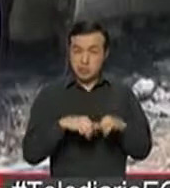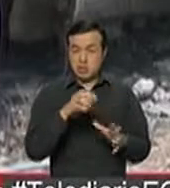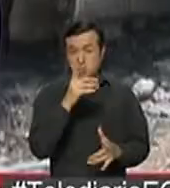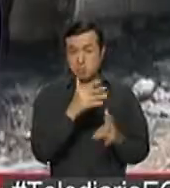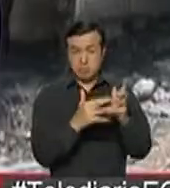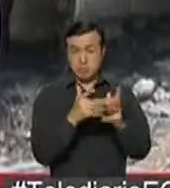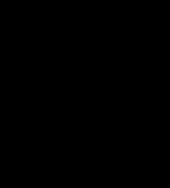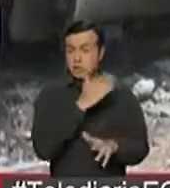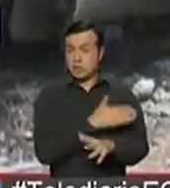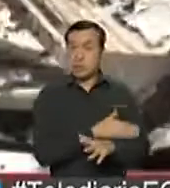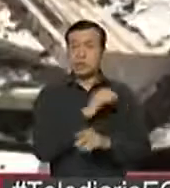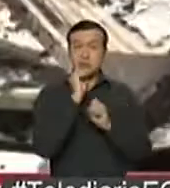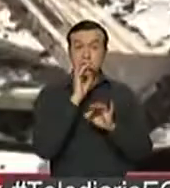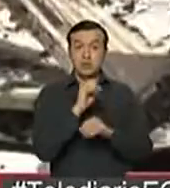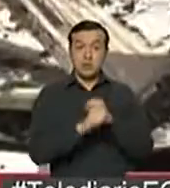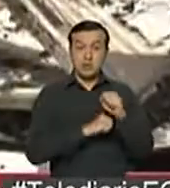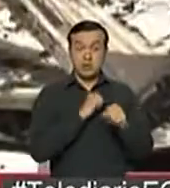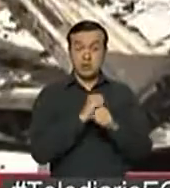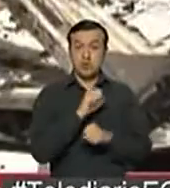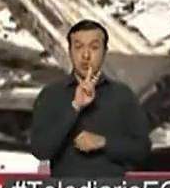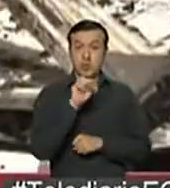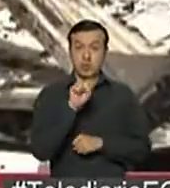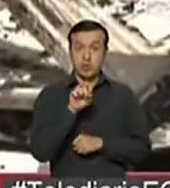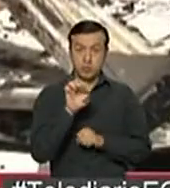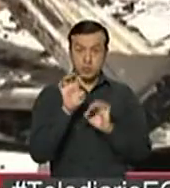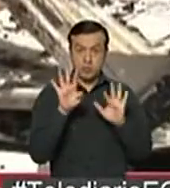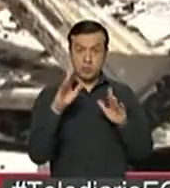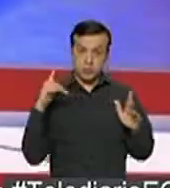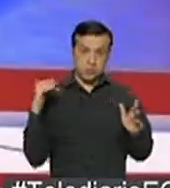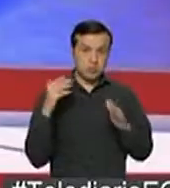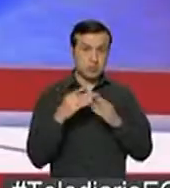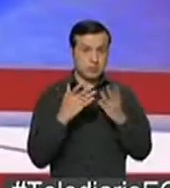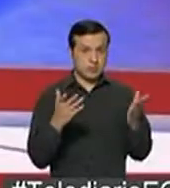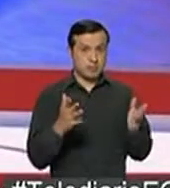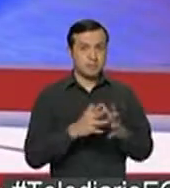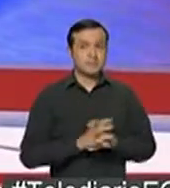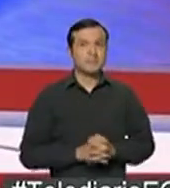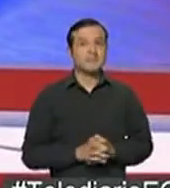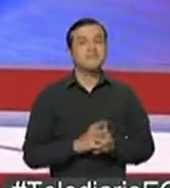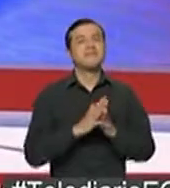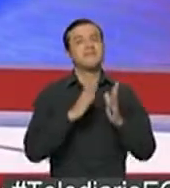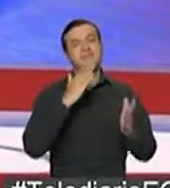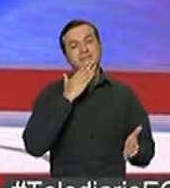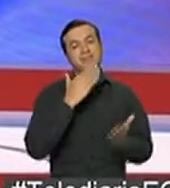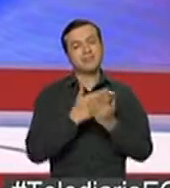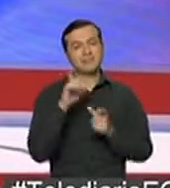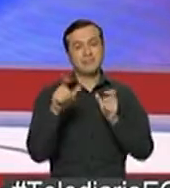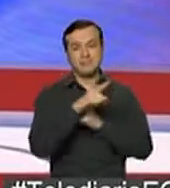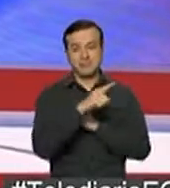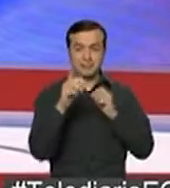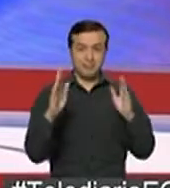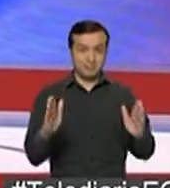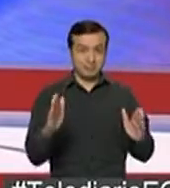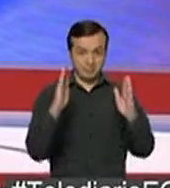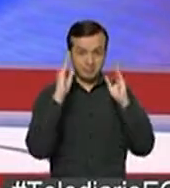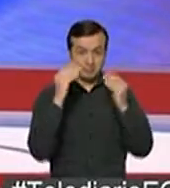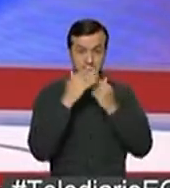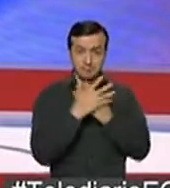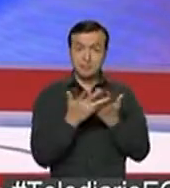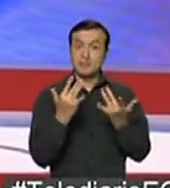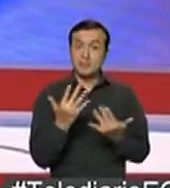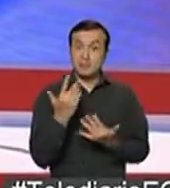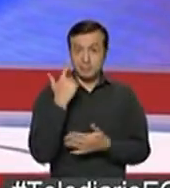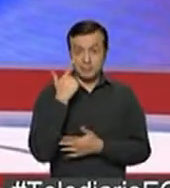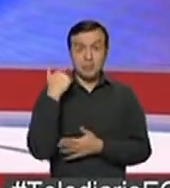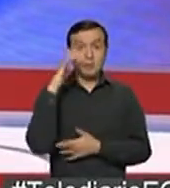mantienen desde septiembre de 2019. Coralía Pérez, Medios Públicos. Muchas gracias por acompañarnos en este espacio informativo. Los